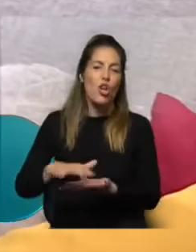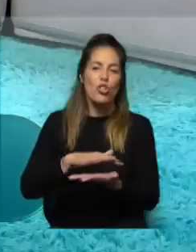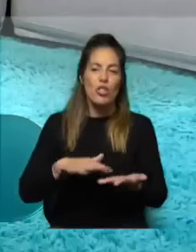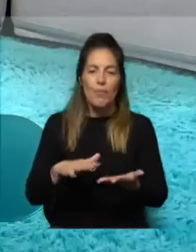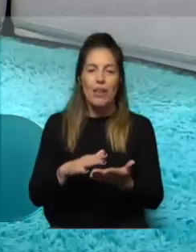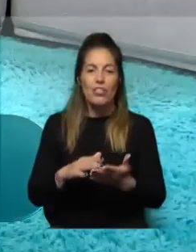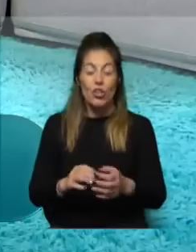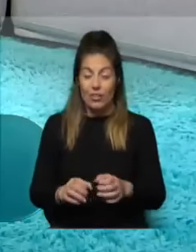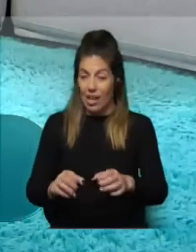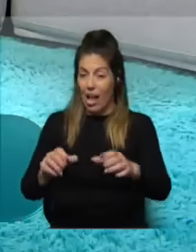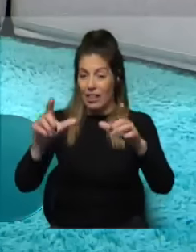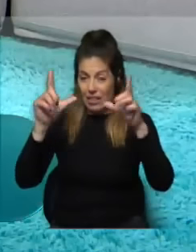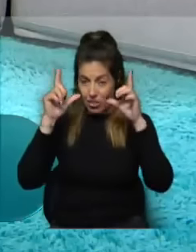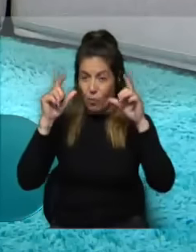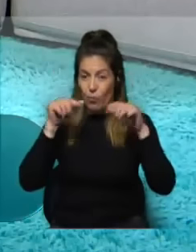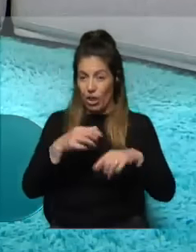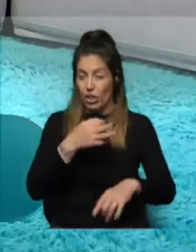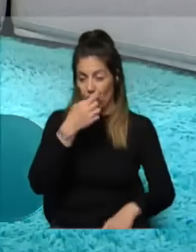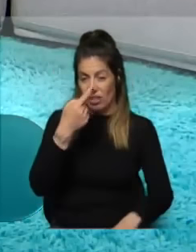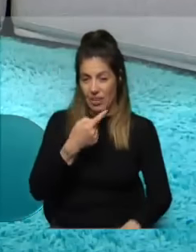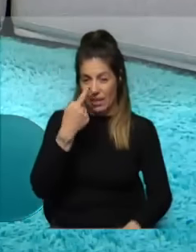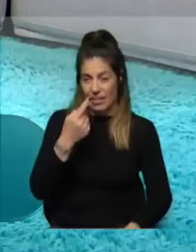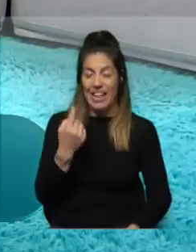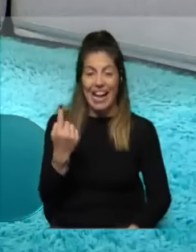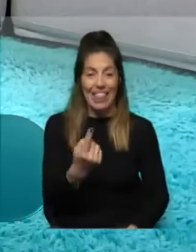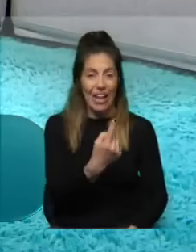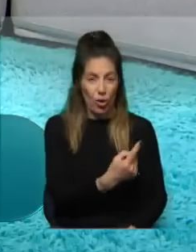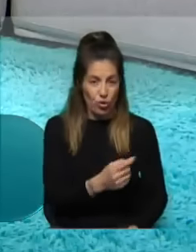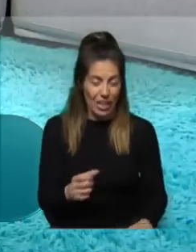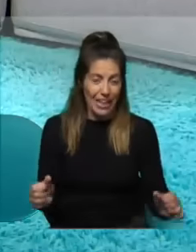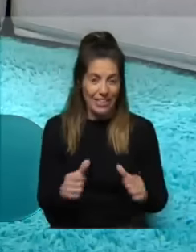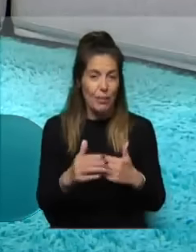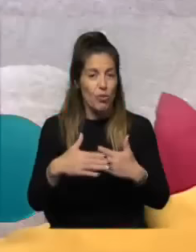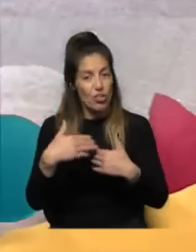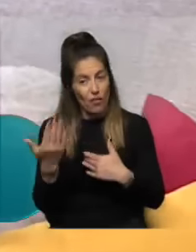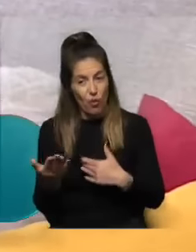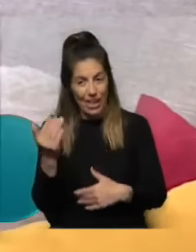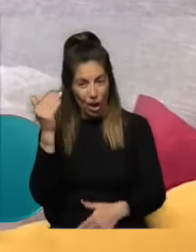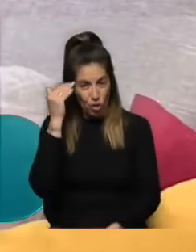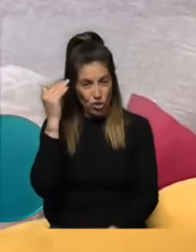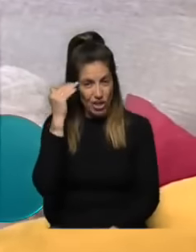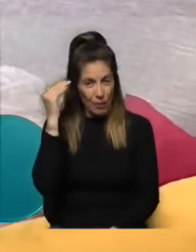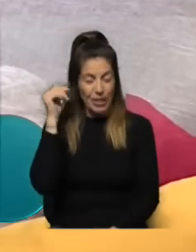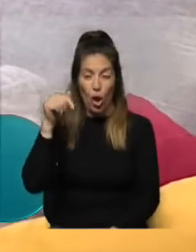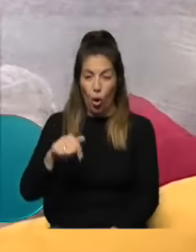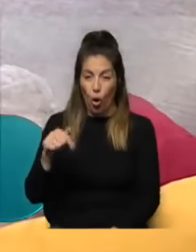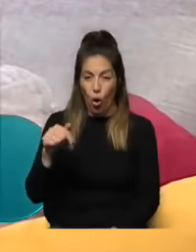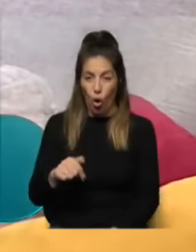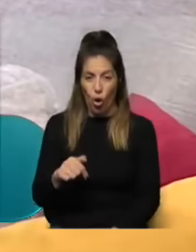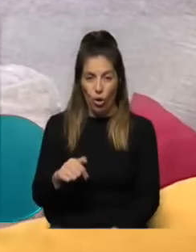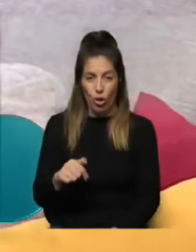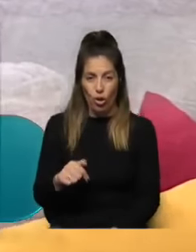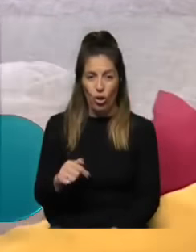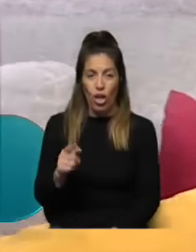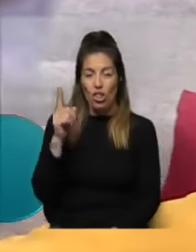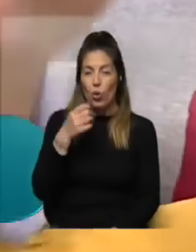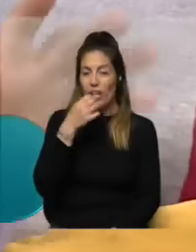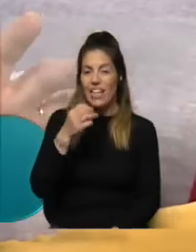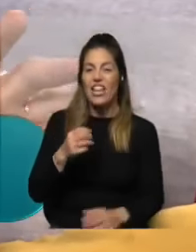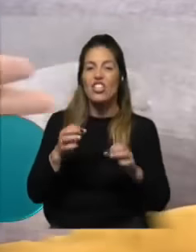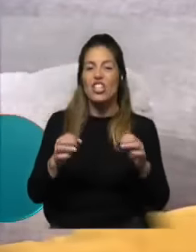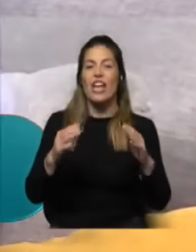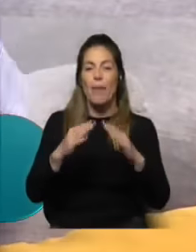a lo que voy a decir, porque esto es interesante. Cada cosa que hacemos afuera conscientemente, por ejemplo hoy, por ejemplo Dios cuando dice, llegué a mi casa y